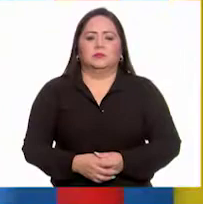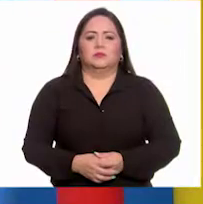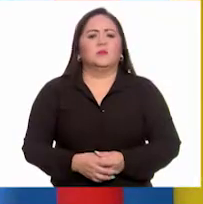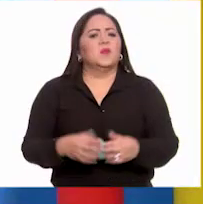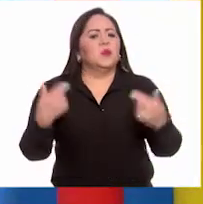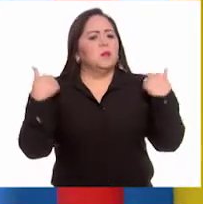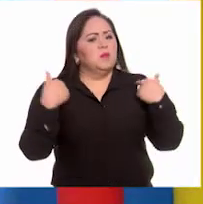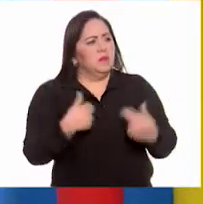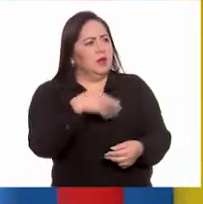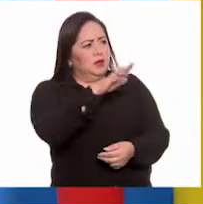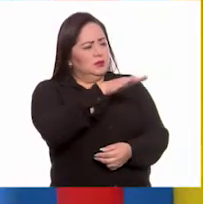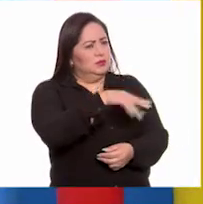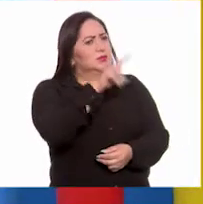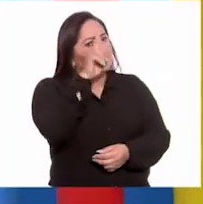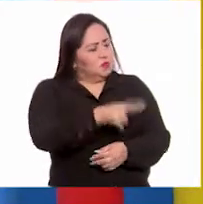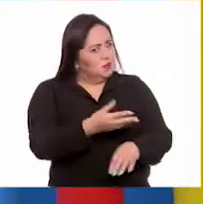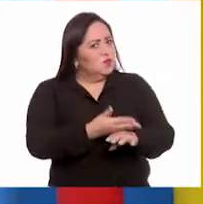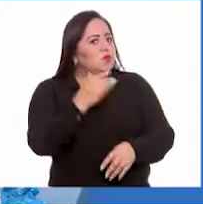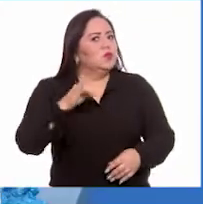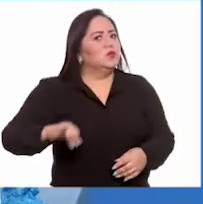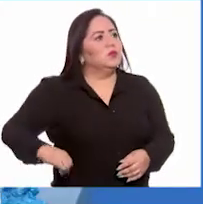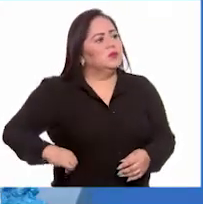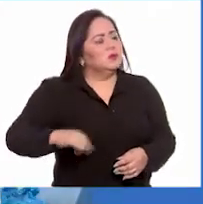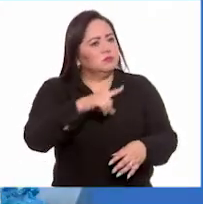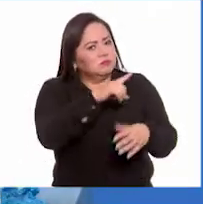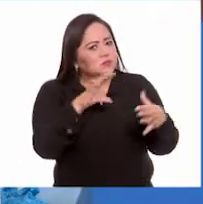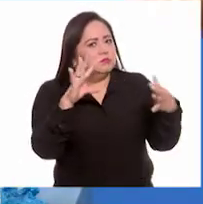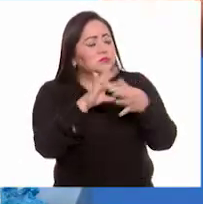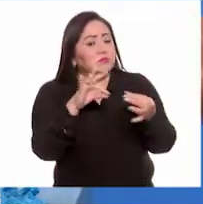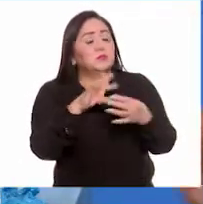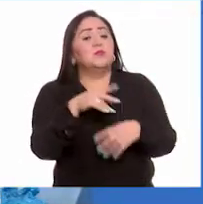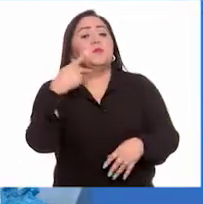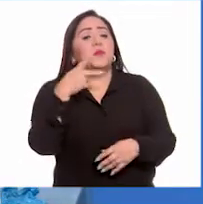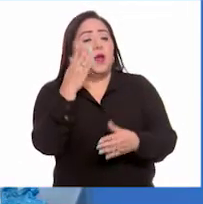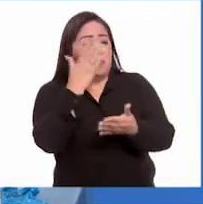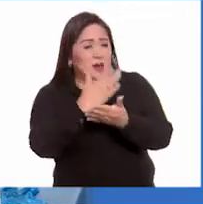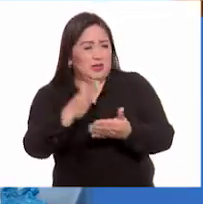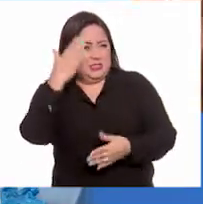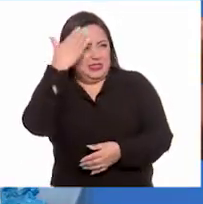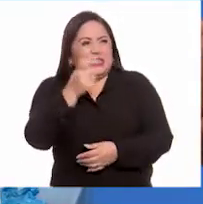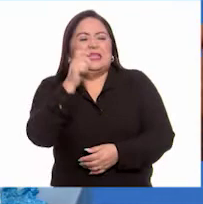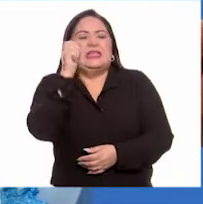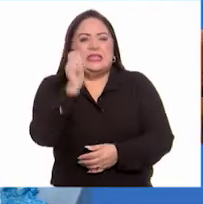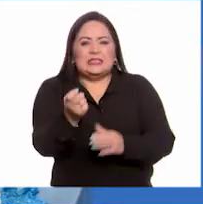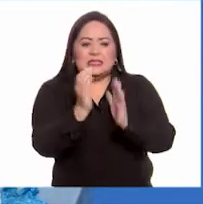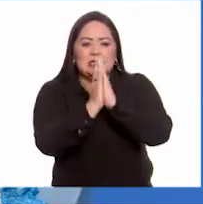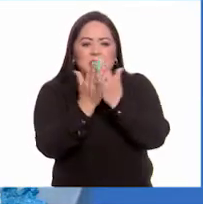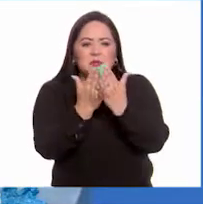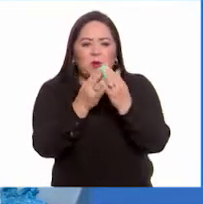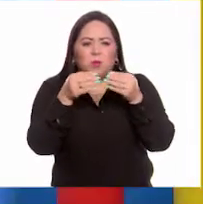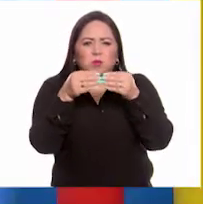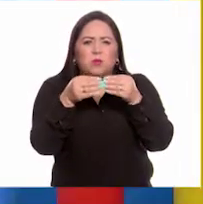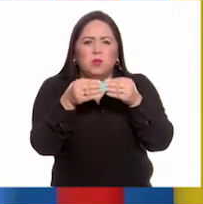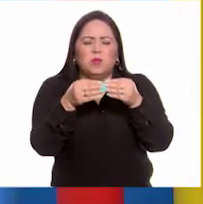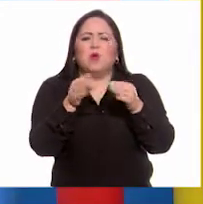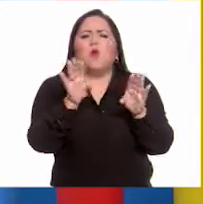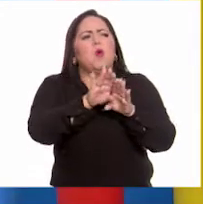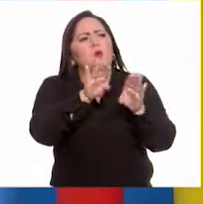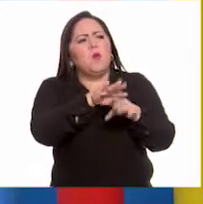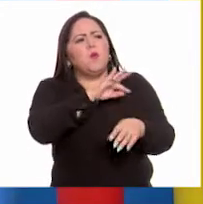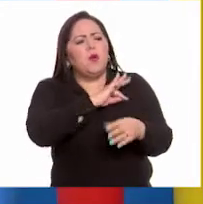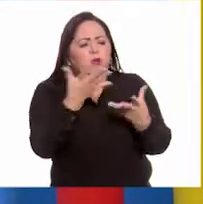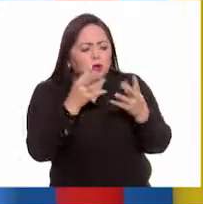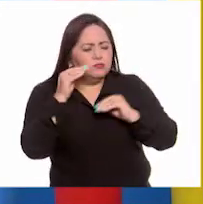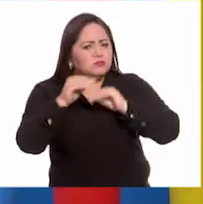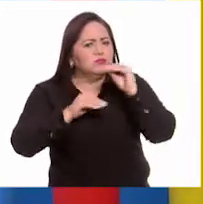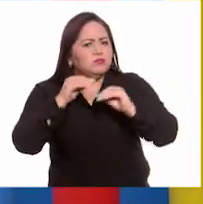Maestro Lucio, es muy interesante lo que nos plantea, pero además de saber qué es un libro cartonero, ¿cómo podríamos